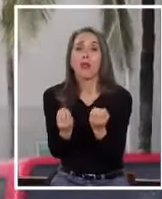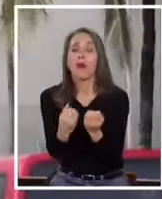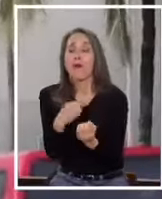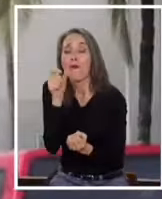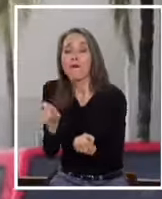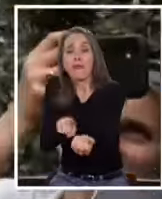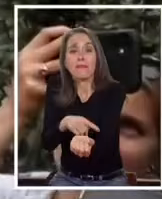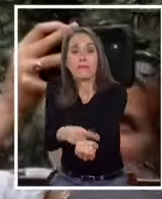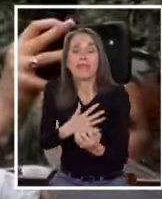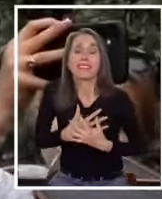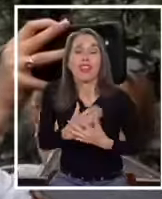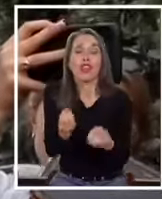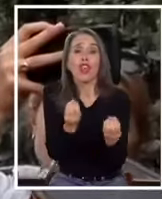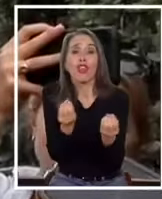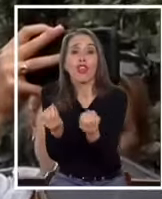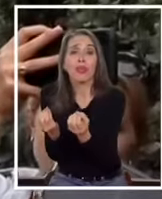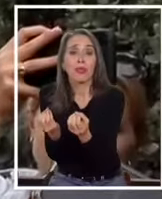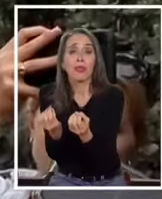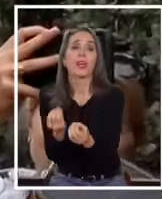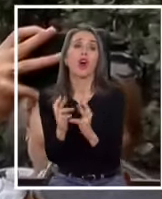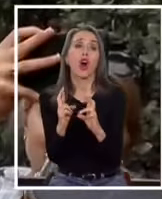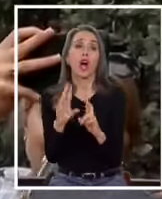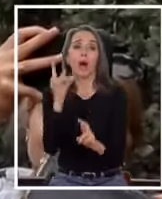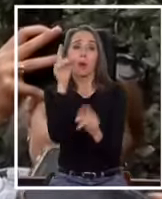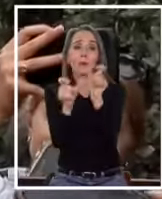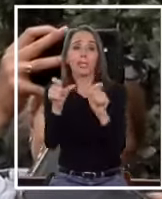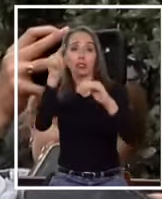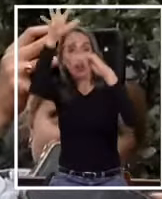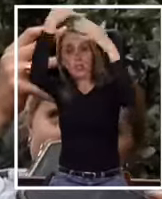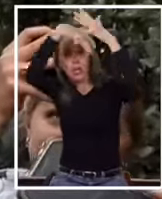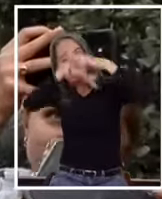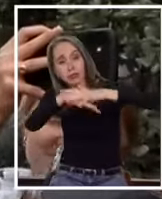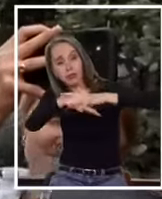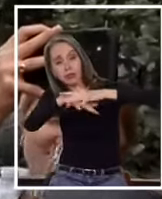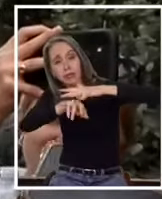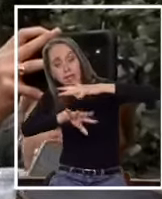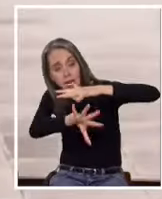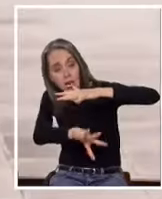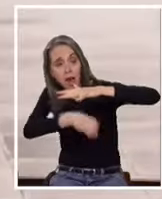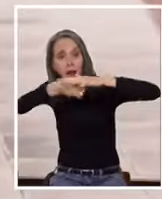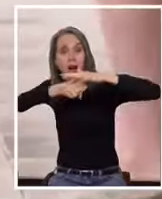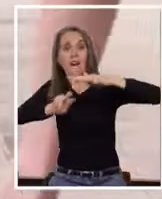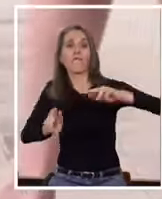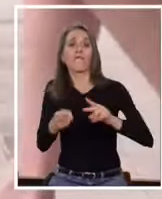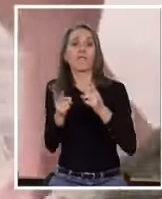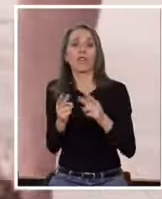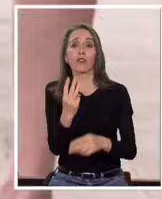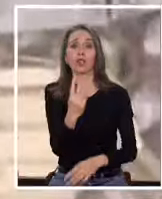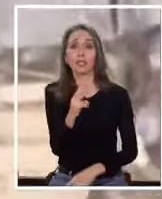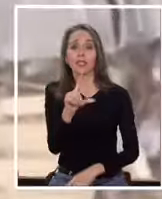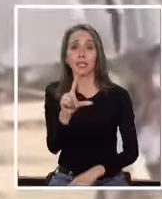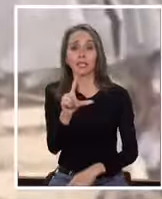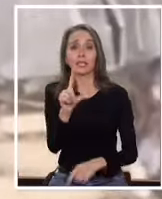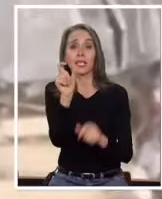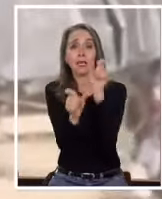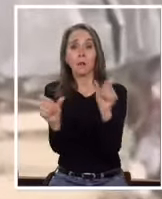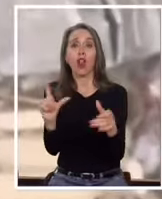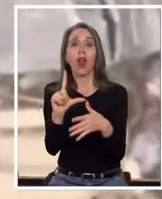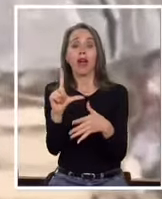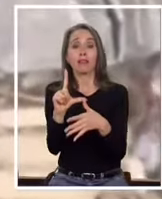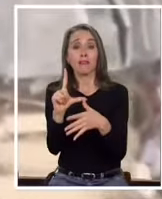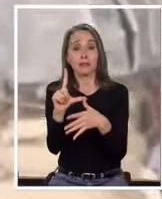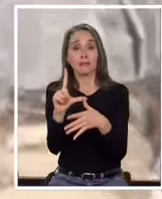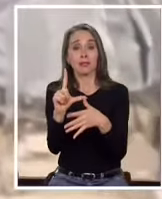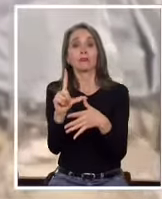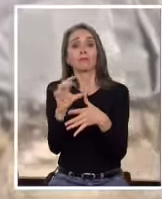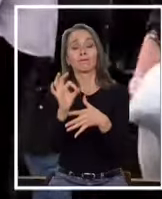seres queridos. Espero que encuentren gente viva dentro de esa pila de escombros. Al menos 37 latinos se encuentran entre